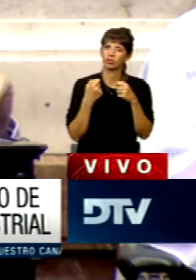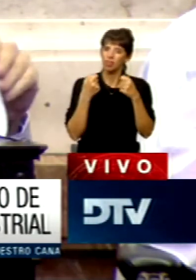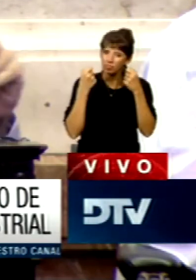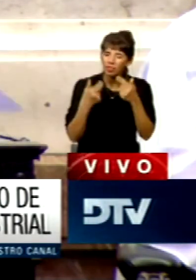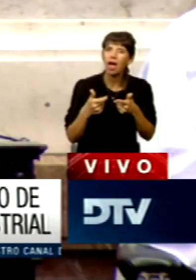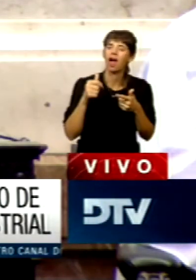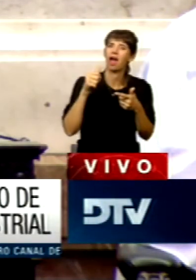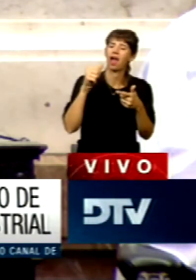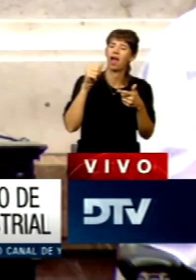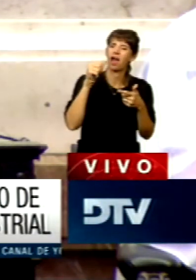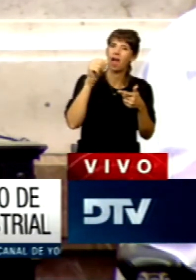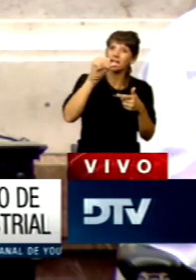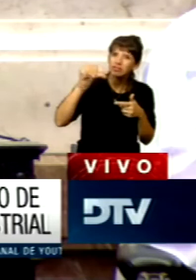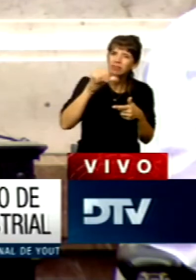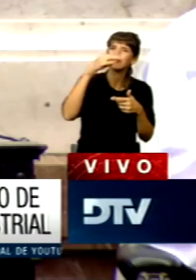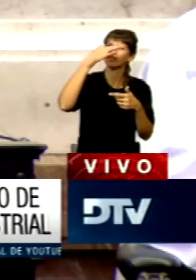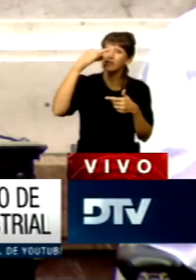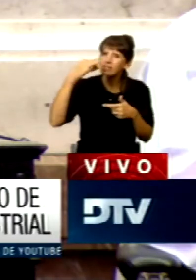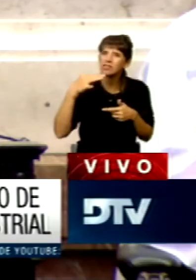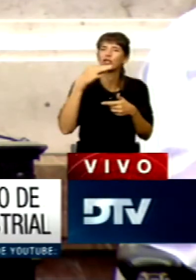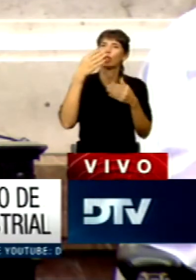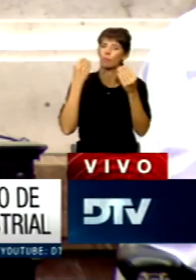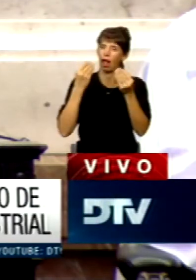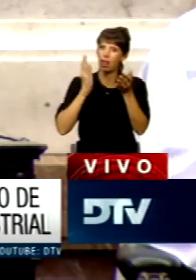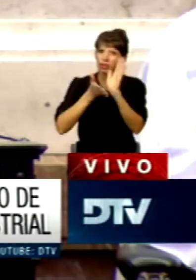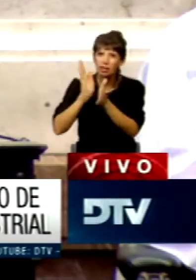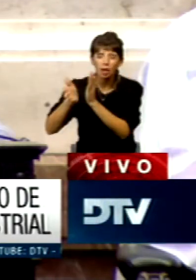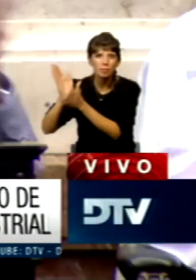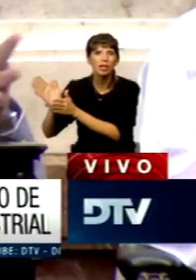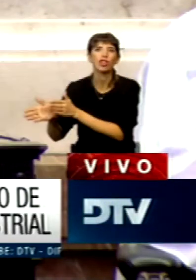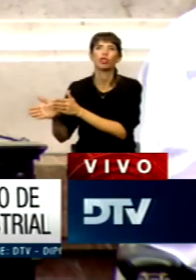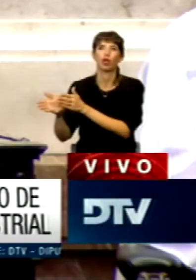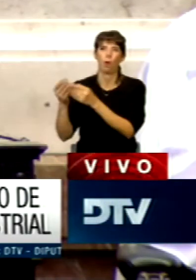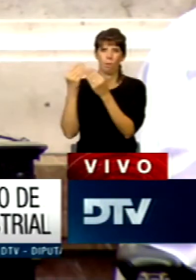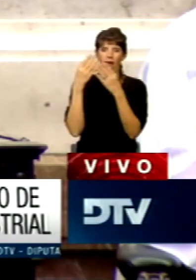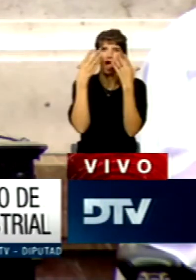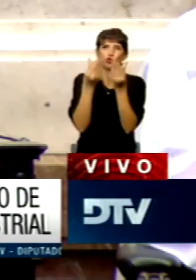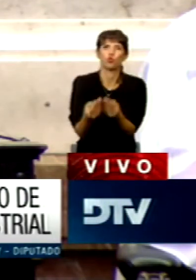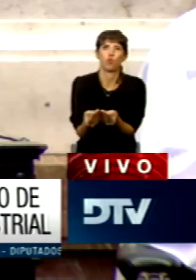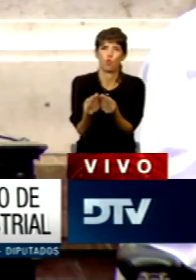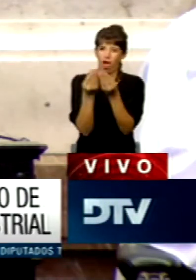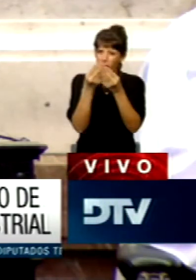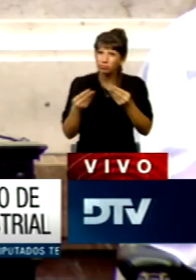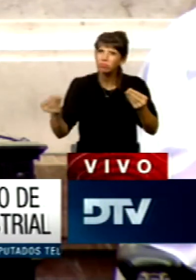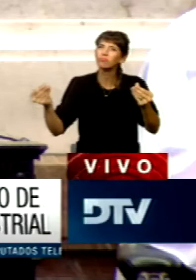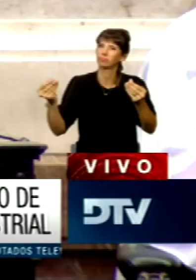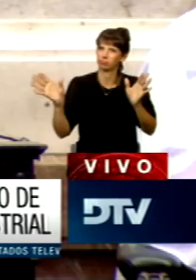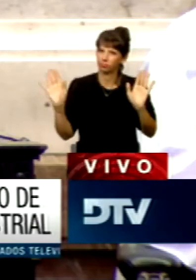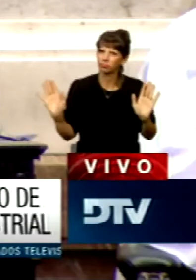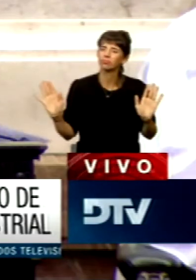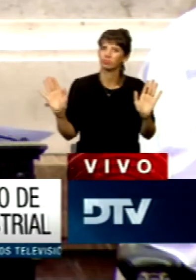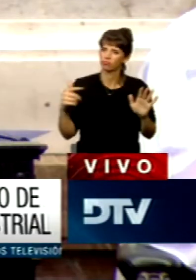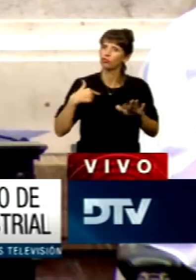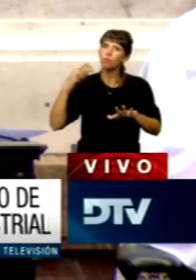cannabis medicinal para evitar cualquier tipo de, para paliar la circunstancia en la que estaban. Así que esto